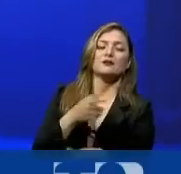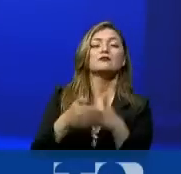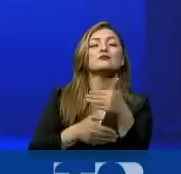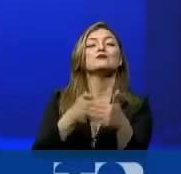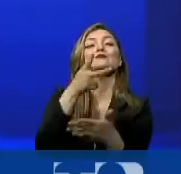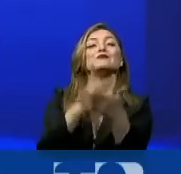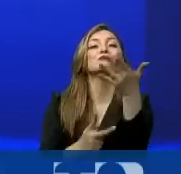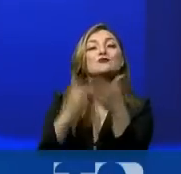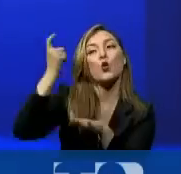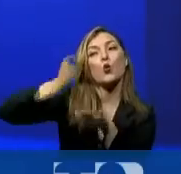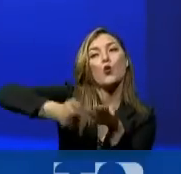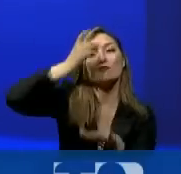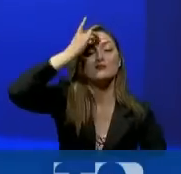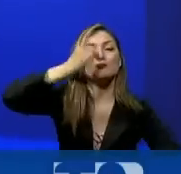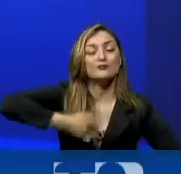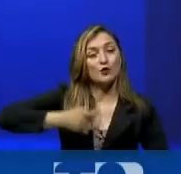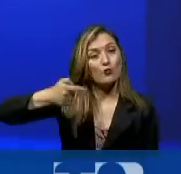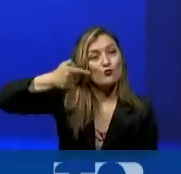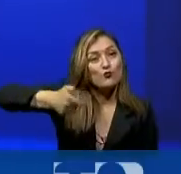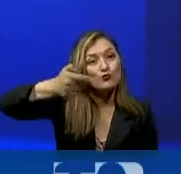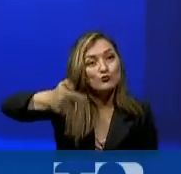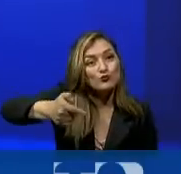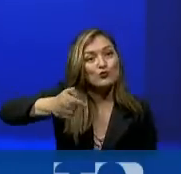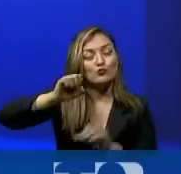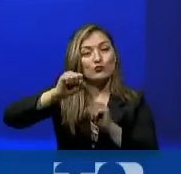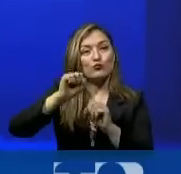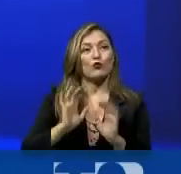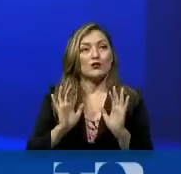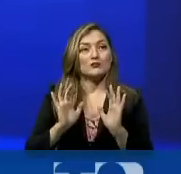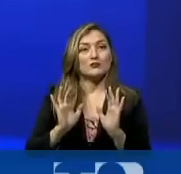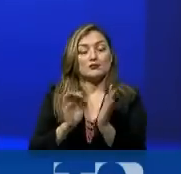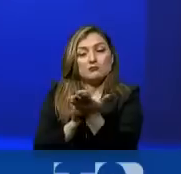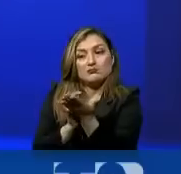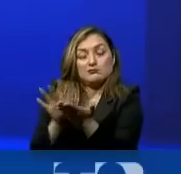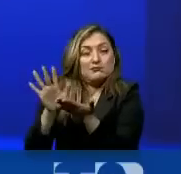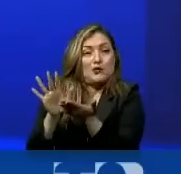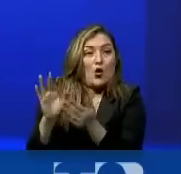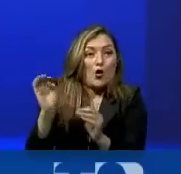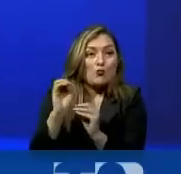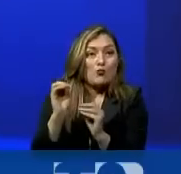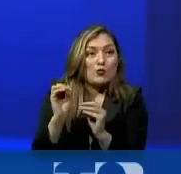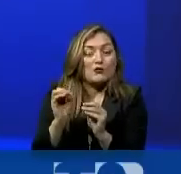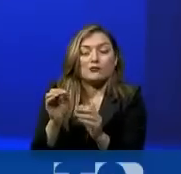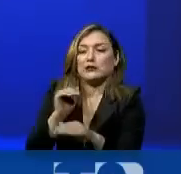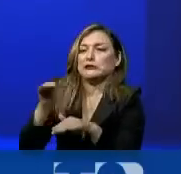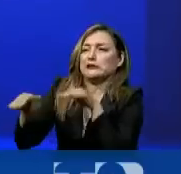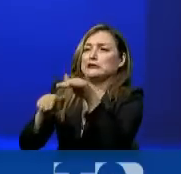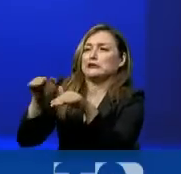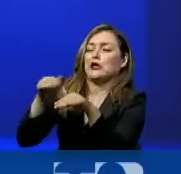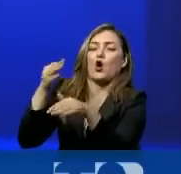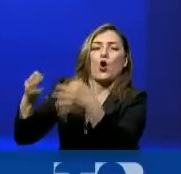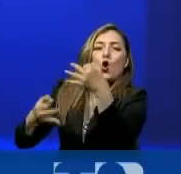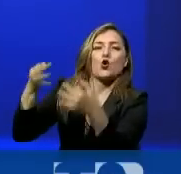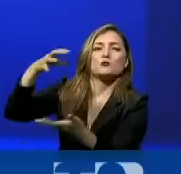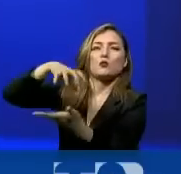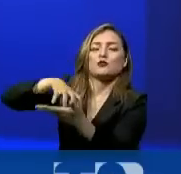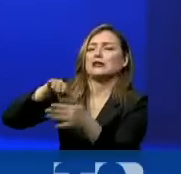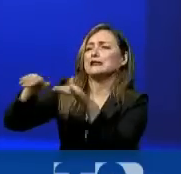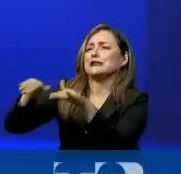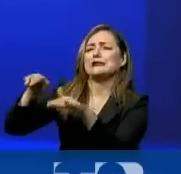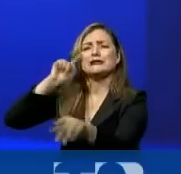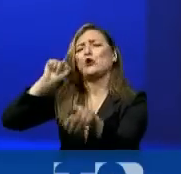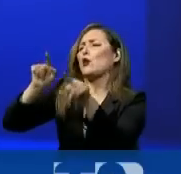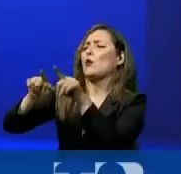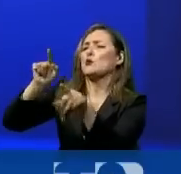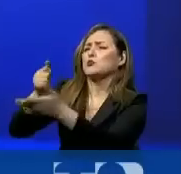proceso? Tiene que pronunciarse el juez, entiendo que en los próximos días puede darse la revocatoria, puede darse la ratificación, puede haber una apelación a la Corte Provincial. Y